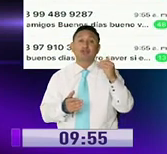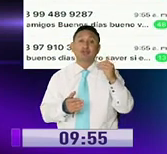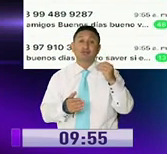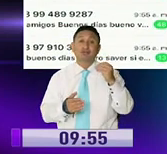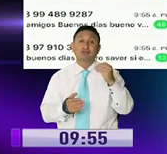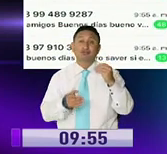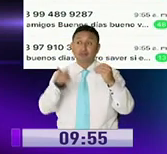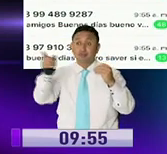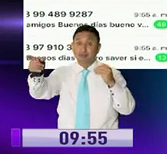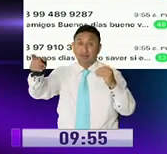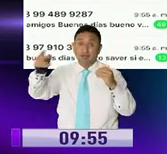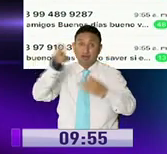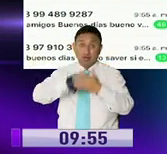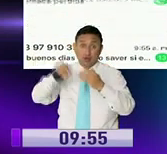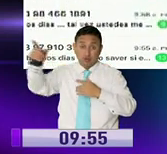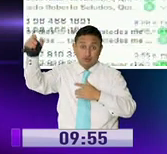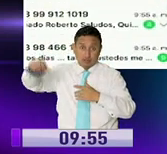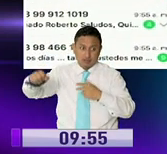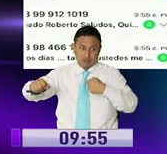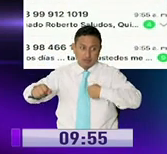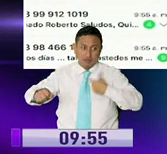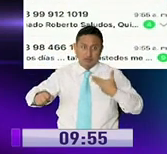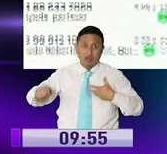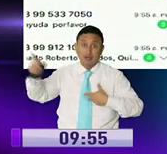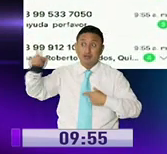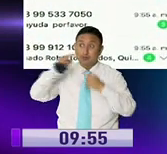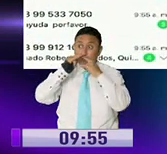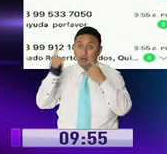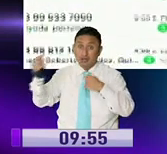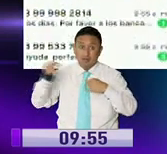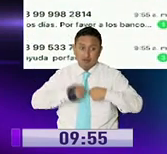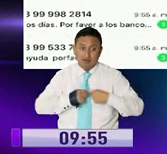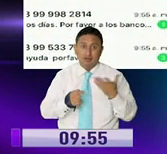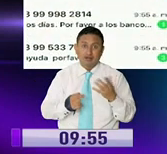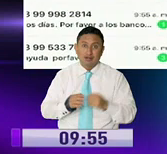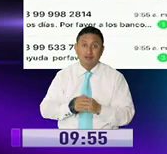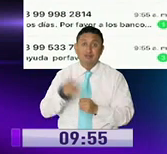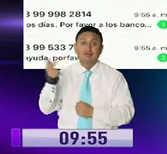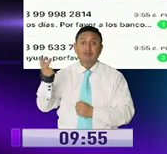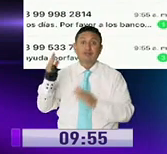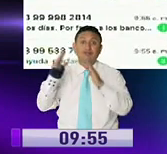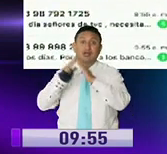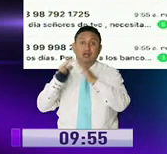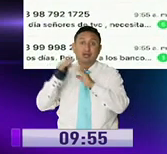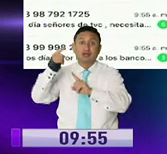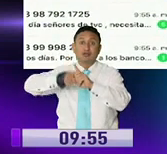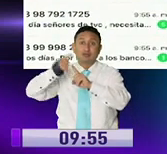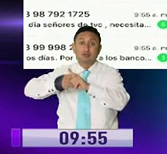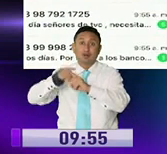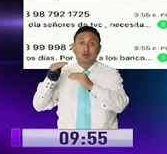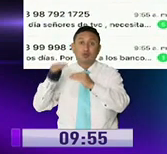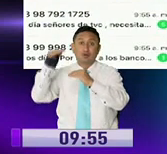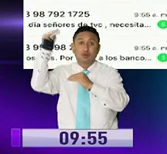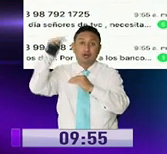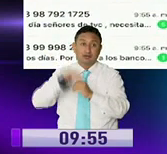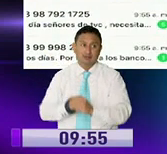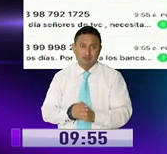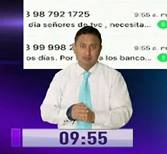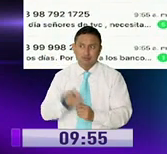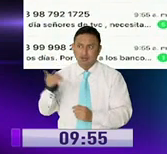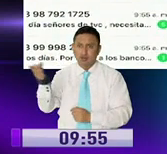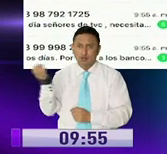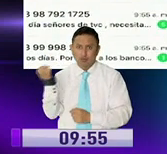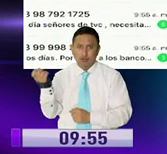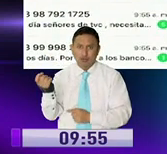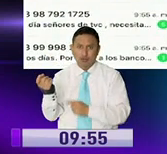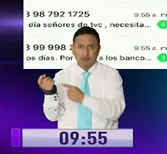salió a ella y a sus hijos, ellos son podridos en plata, tienen 3 casas de arriendo de 4 pisos, no se puede